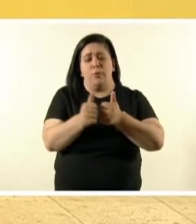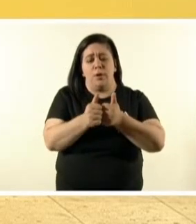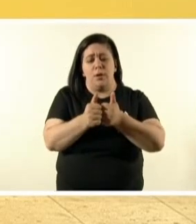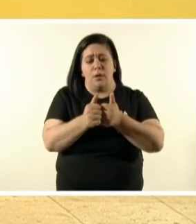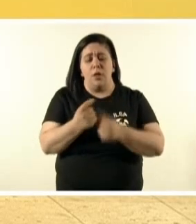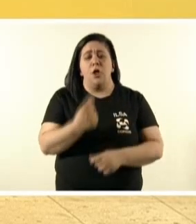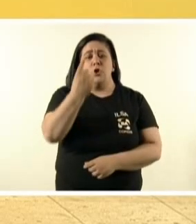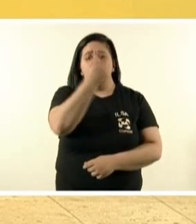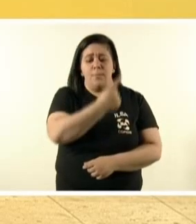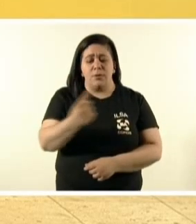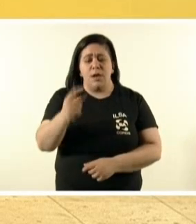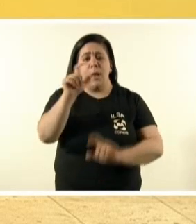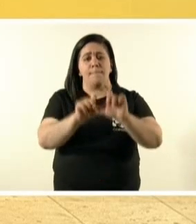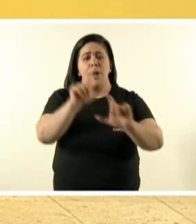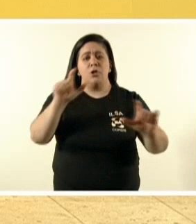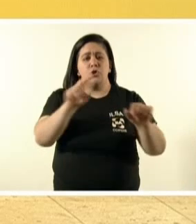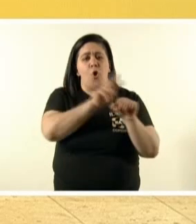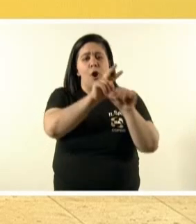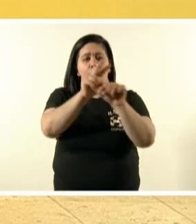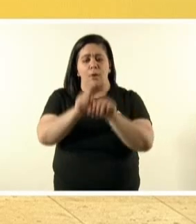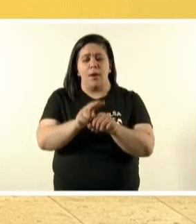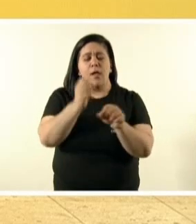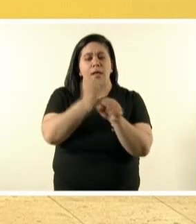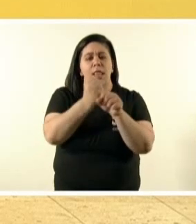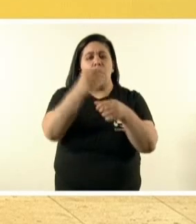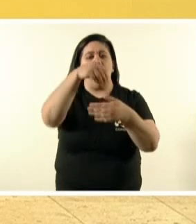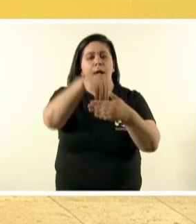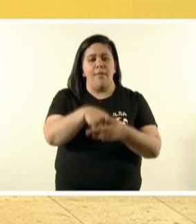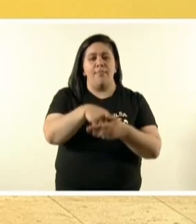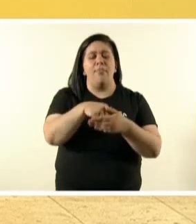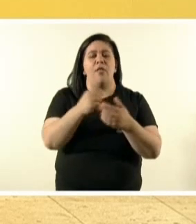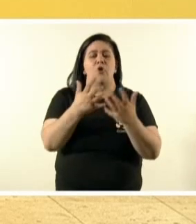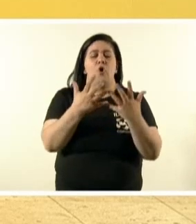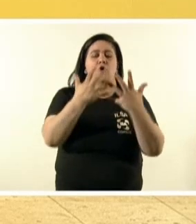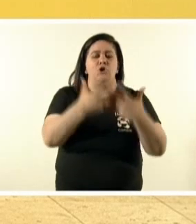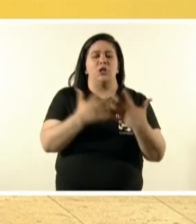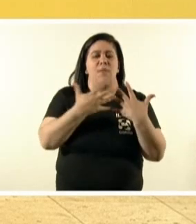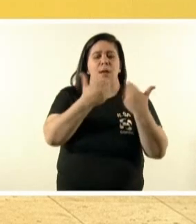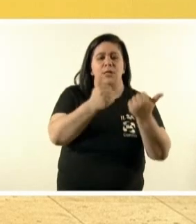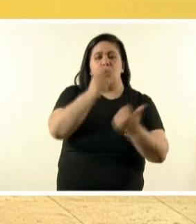por semana a los que nos cuidan, a todos los que trabajan en el sistema de salud, en geriátricos, policías, agentes de